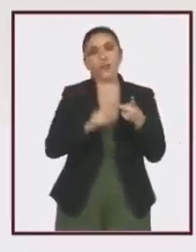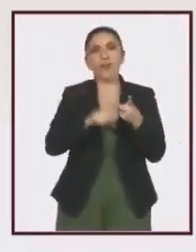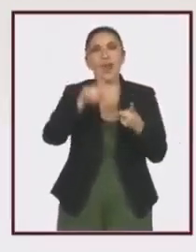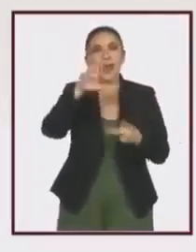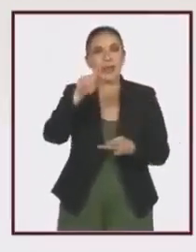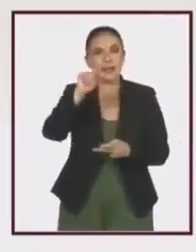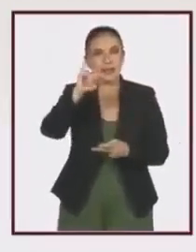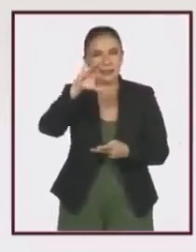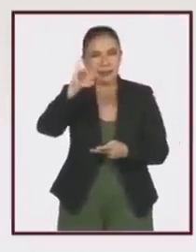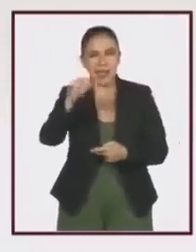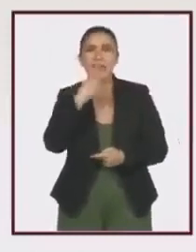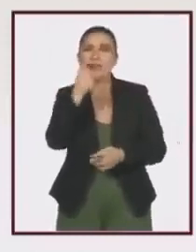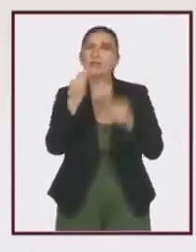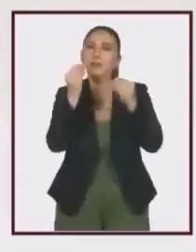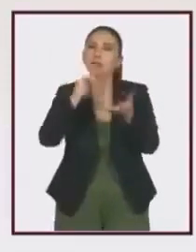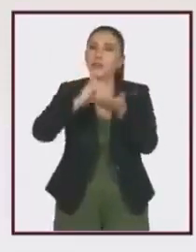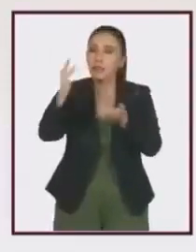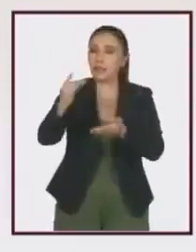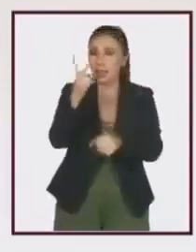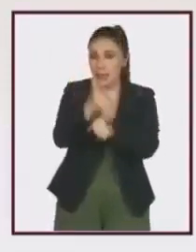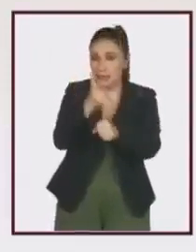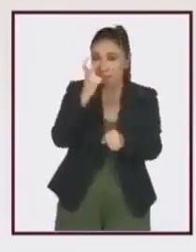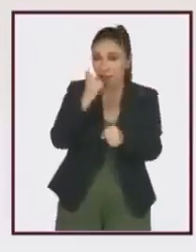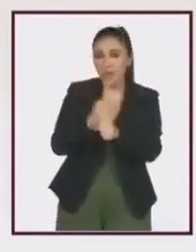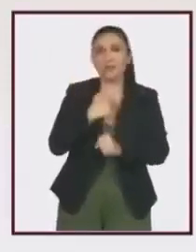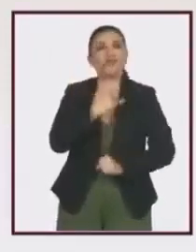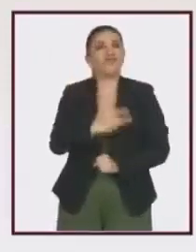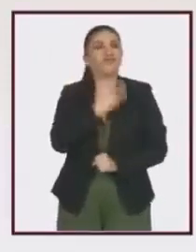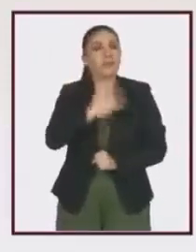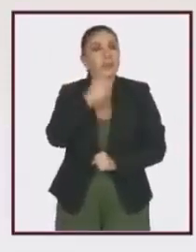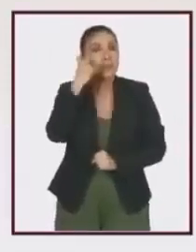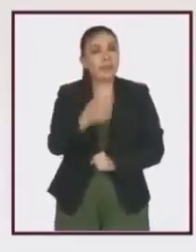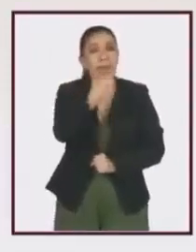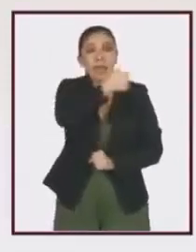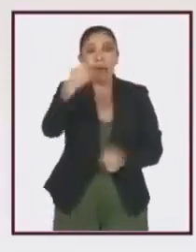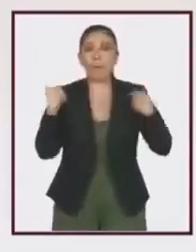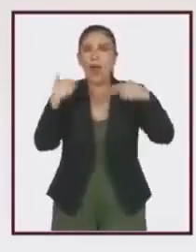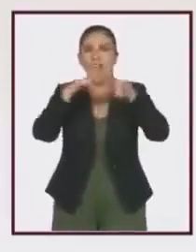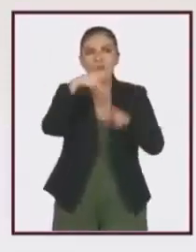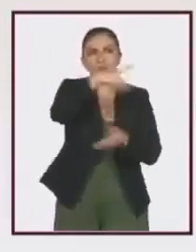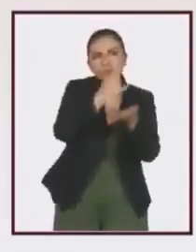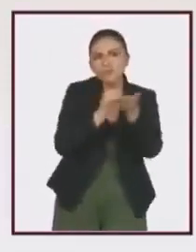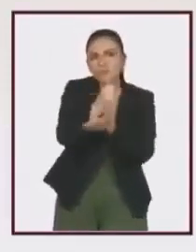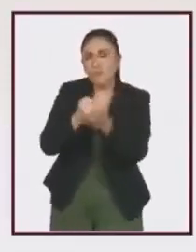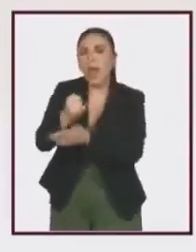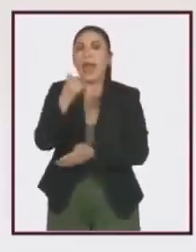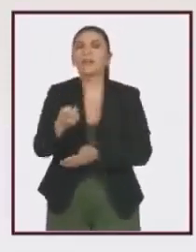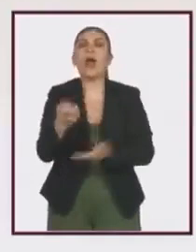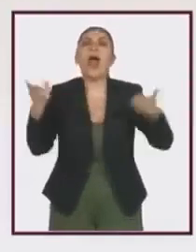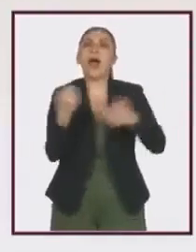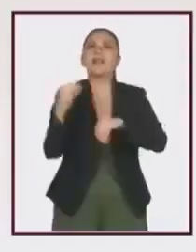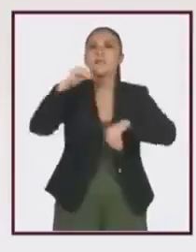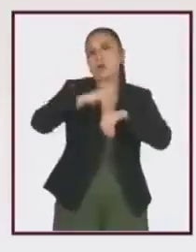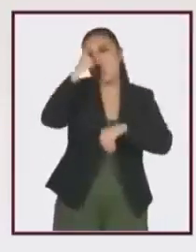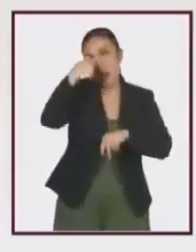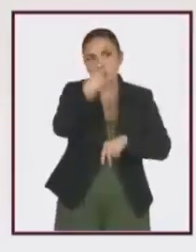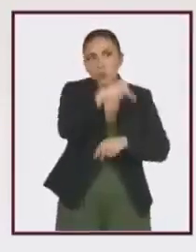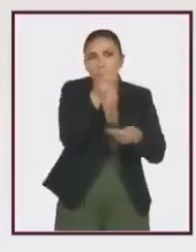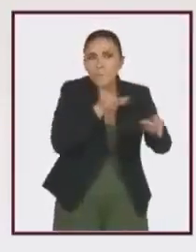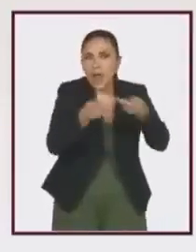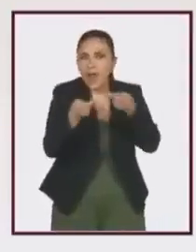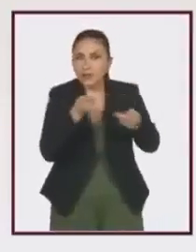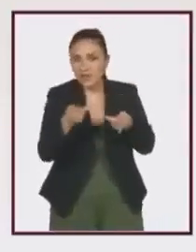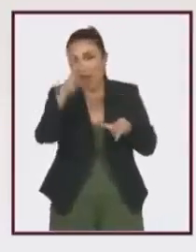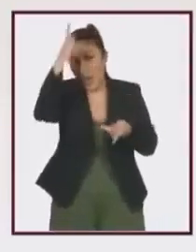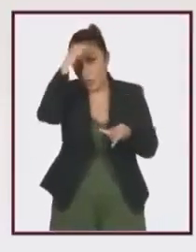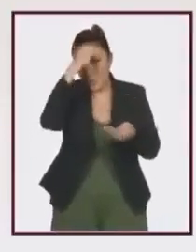Torres: gracias por la invitación y considero que la autonomía de cada docente se verá reflejada en el diseño de la planeación didáctica,